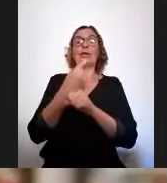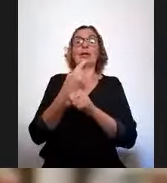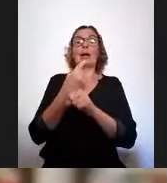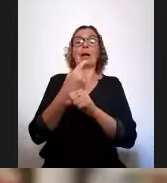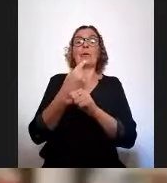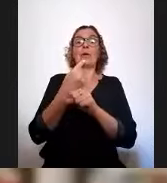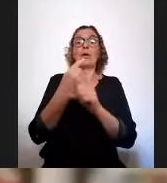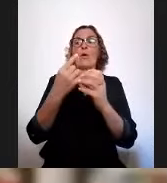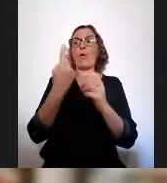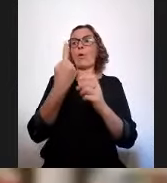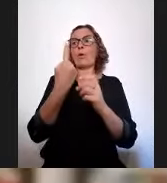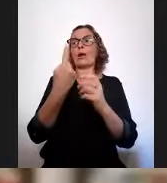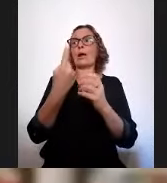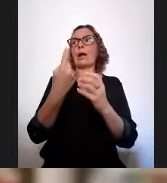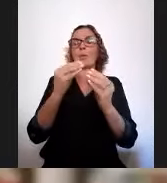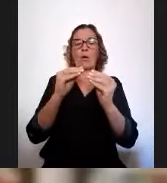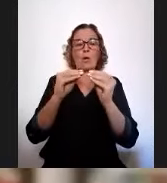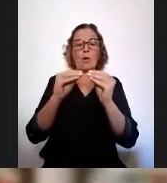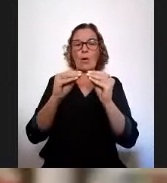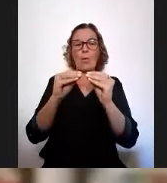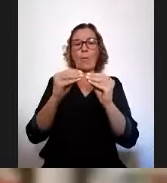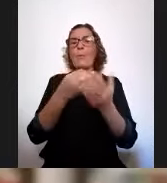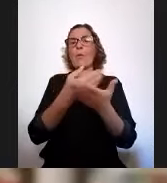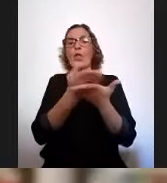prototipo, maqueta, ¿sí?